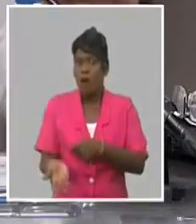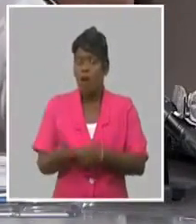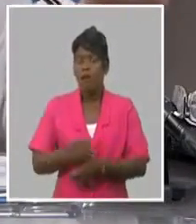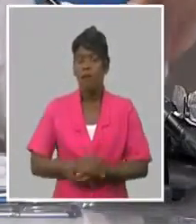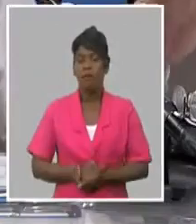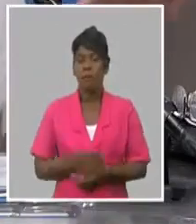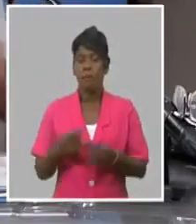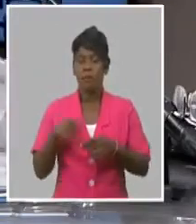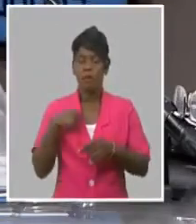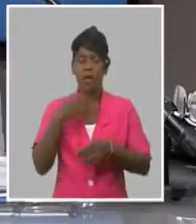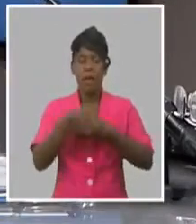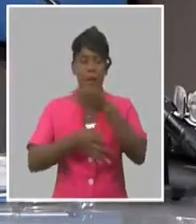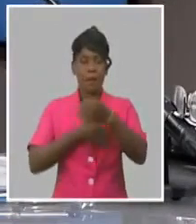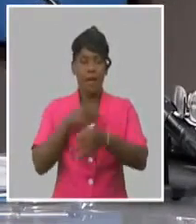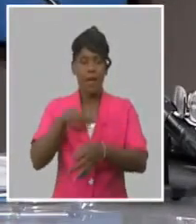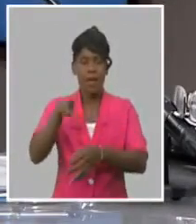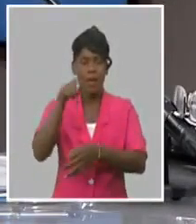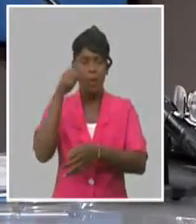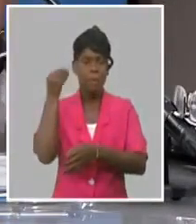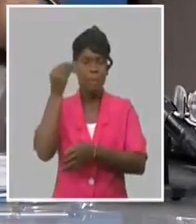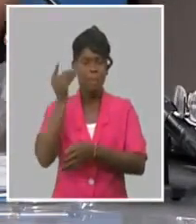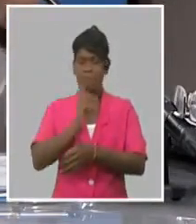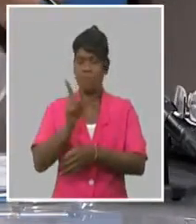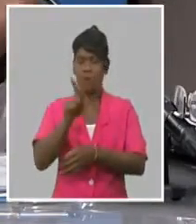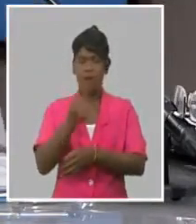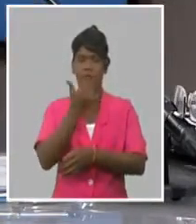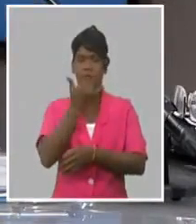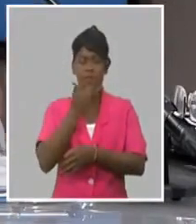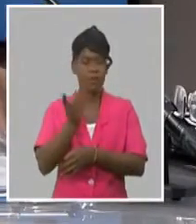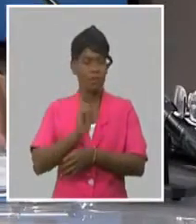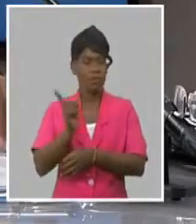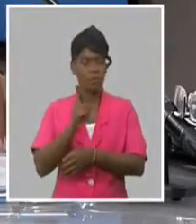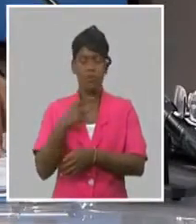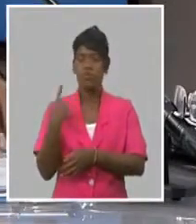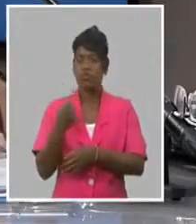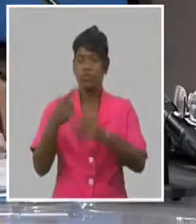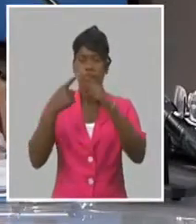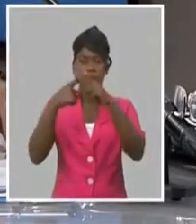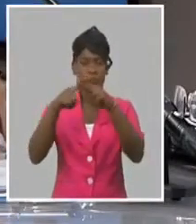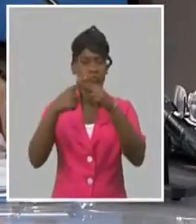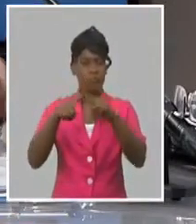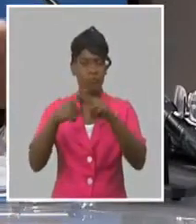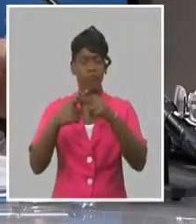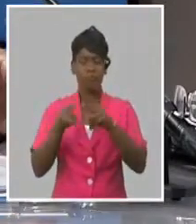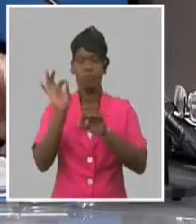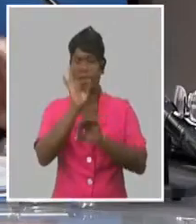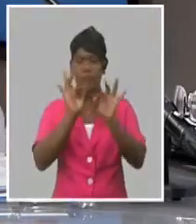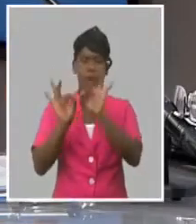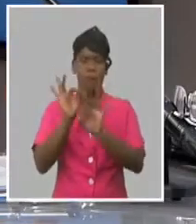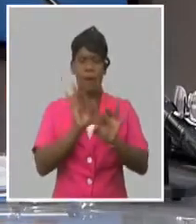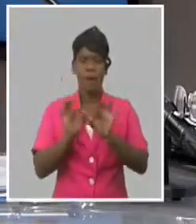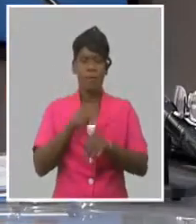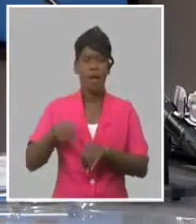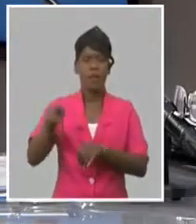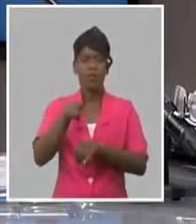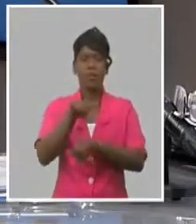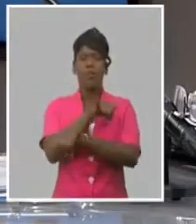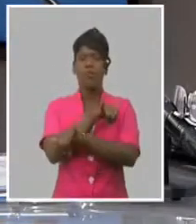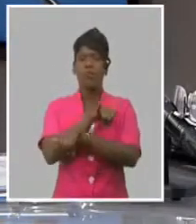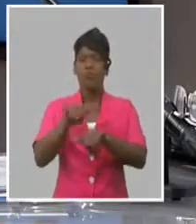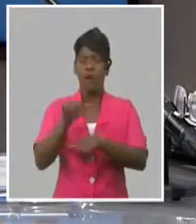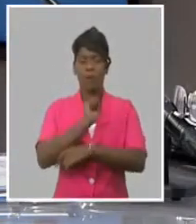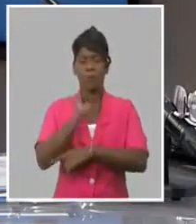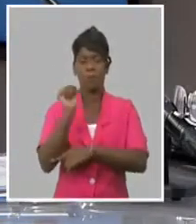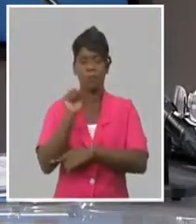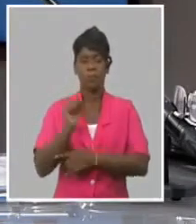adelantar es que no se preocupen, que ellos no van a tener afectaciones, aunque algunos ajustes tendremos que hacer. Pero bueno, vamos a suponer que la leche entró